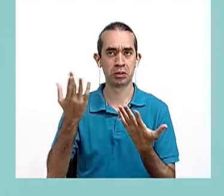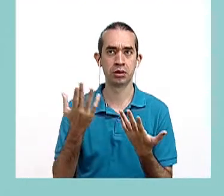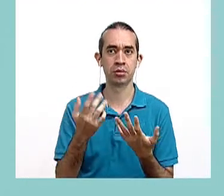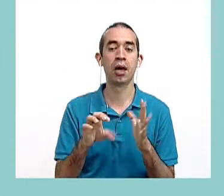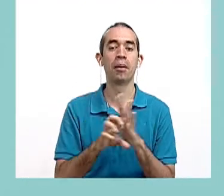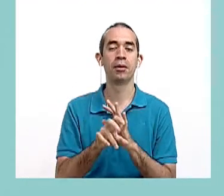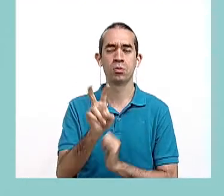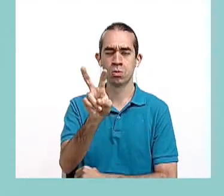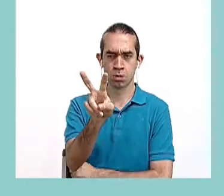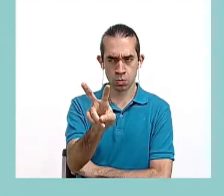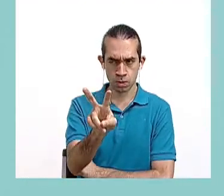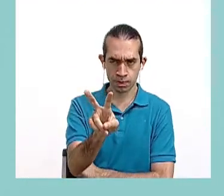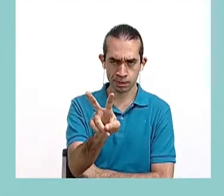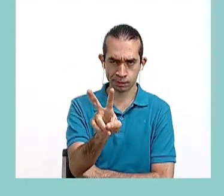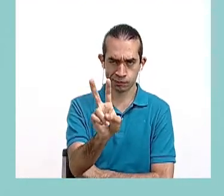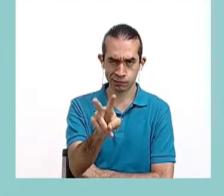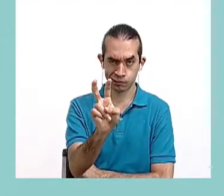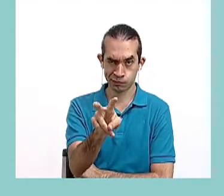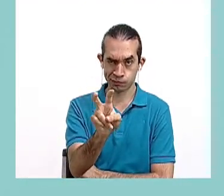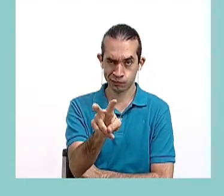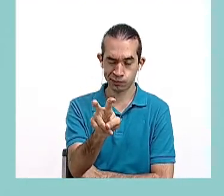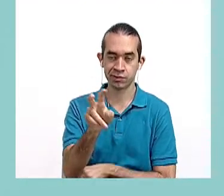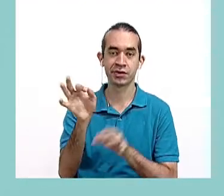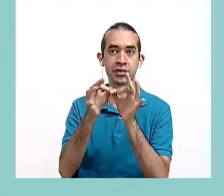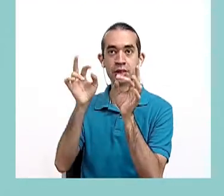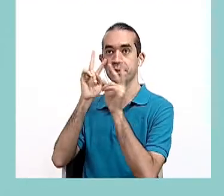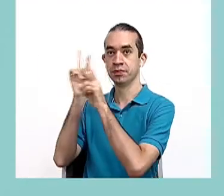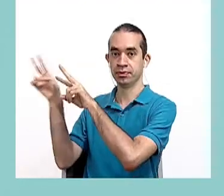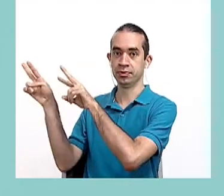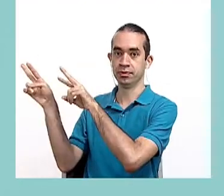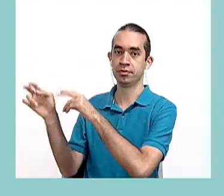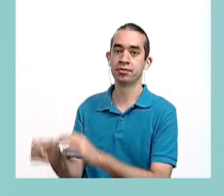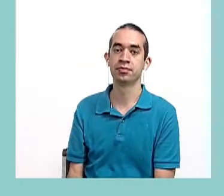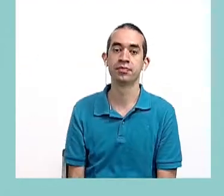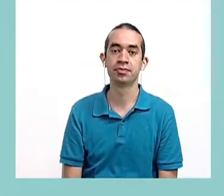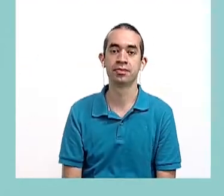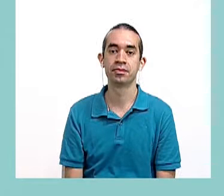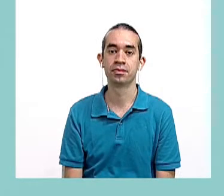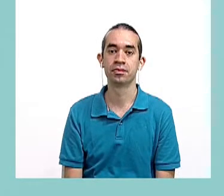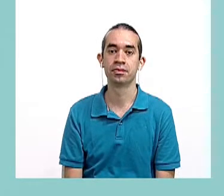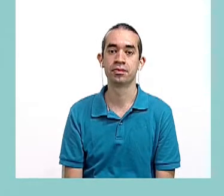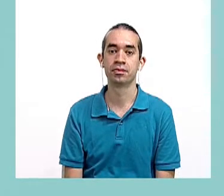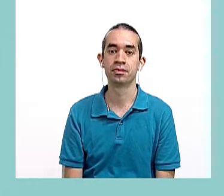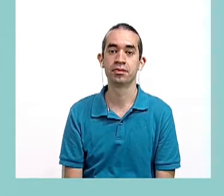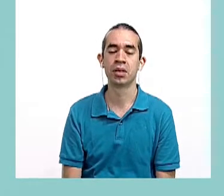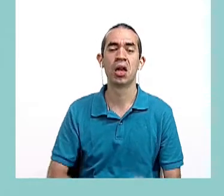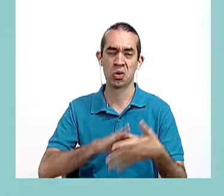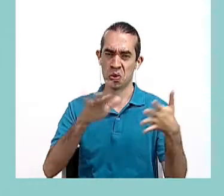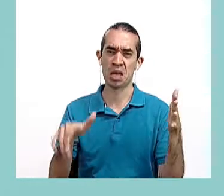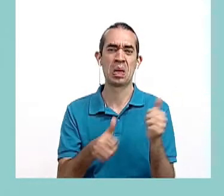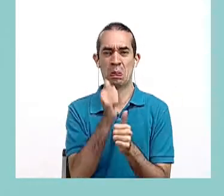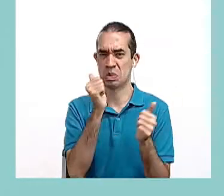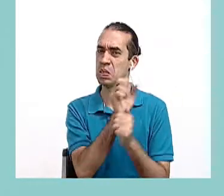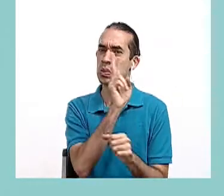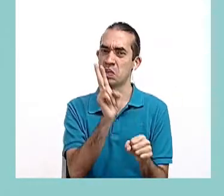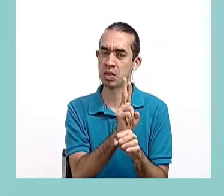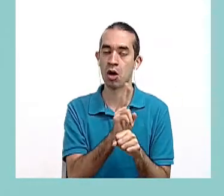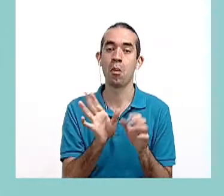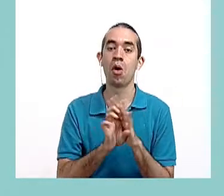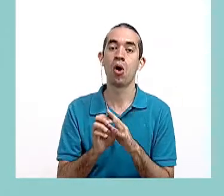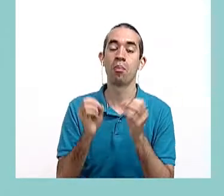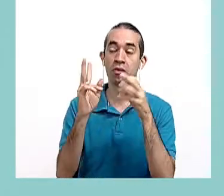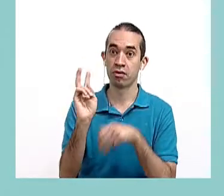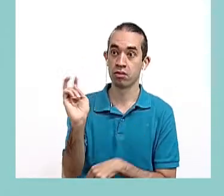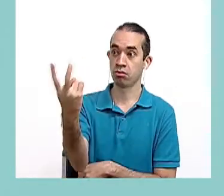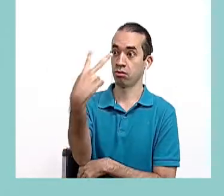ojos. Ah, sí, ustedes entre estudiantes lo usan mucho. Profe, me tiene entre ojos. ¿Se imaginan que